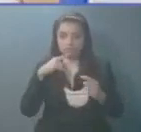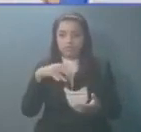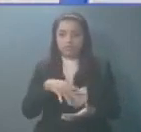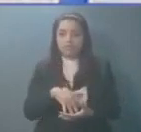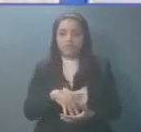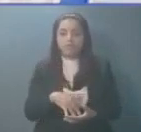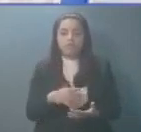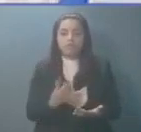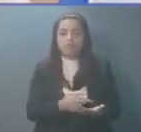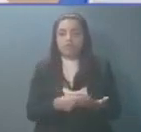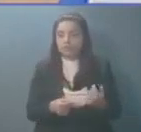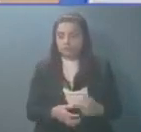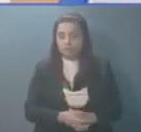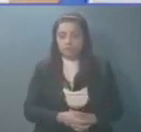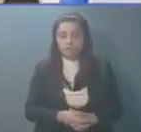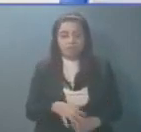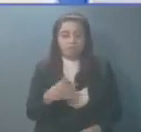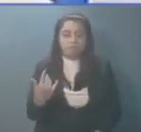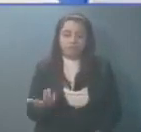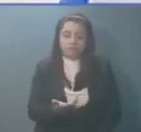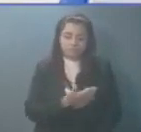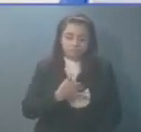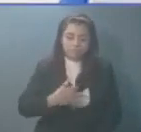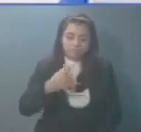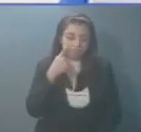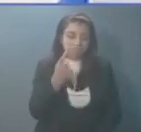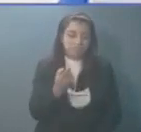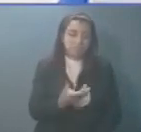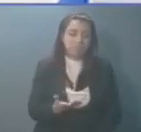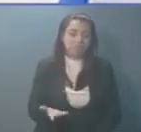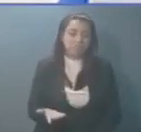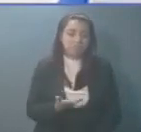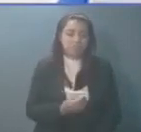Pero ahí están, ahí siguen.